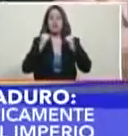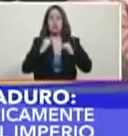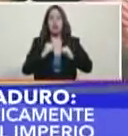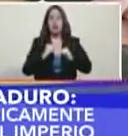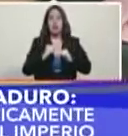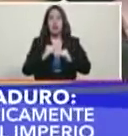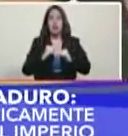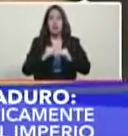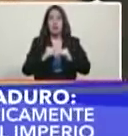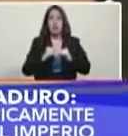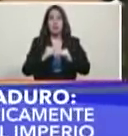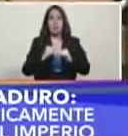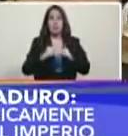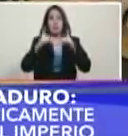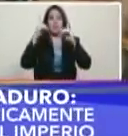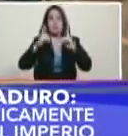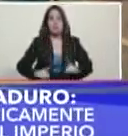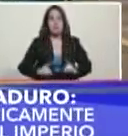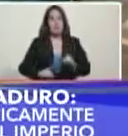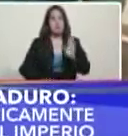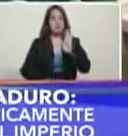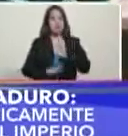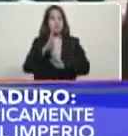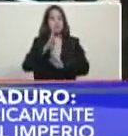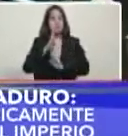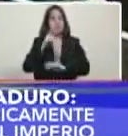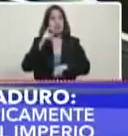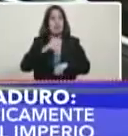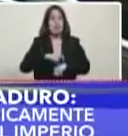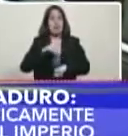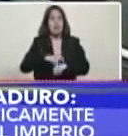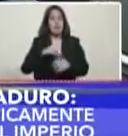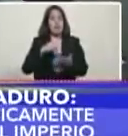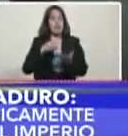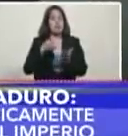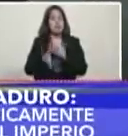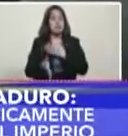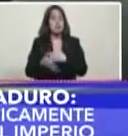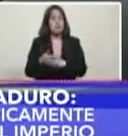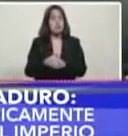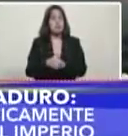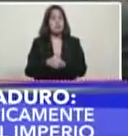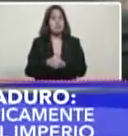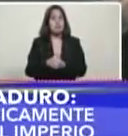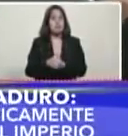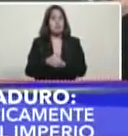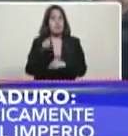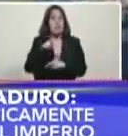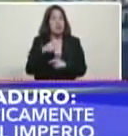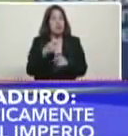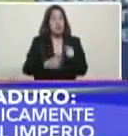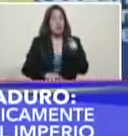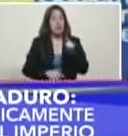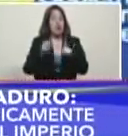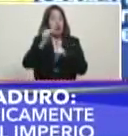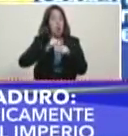necesaria de nuestro país en esta circunstancia de la lucha por la liberación nacional y